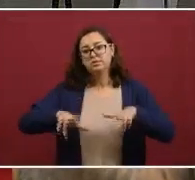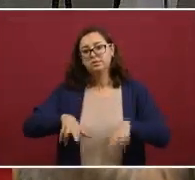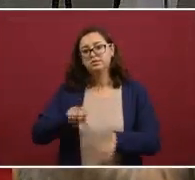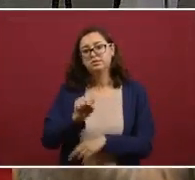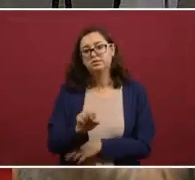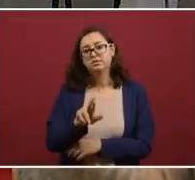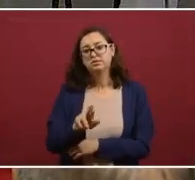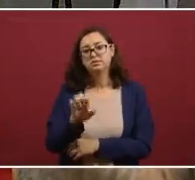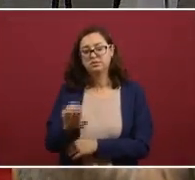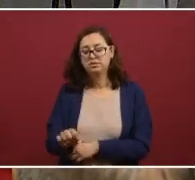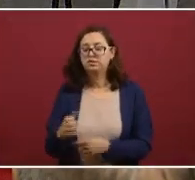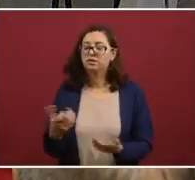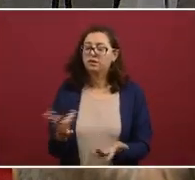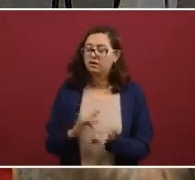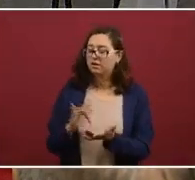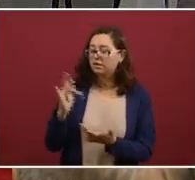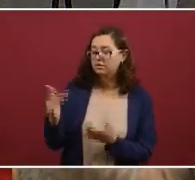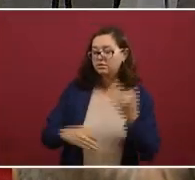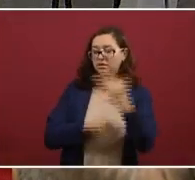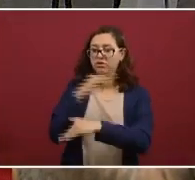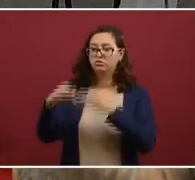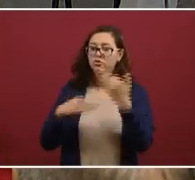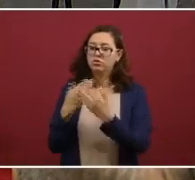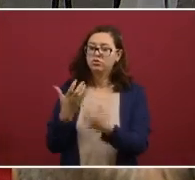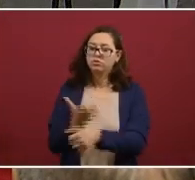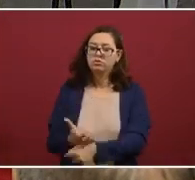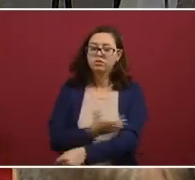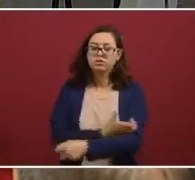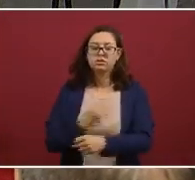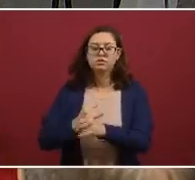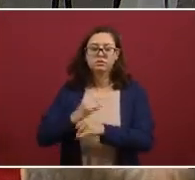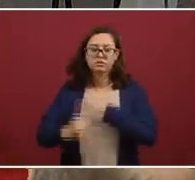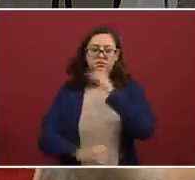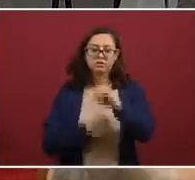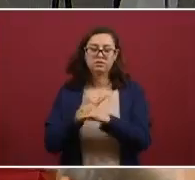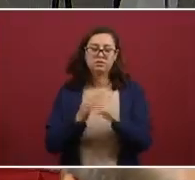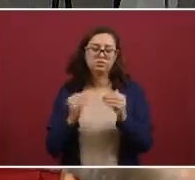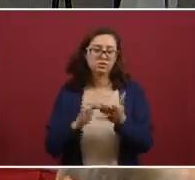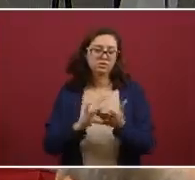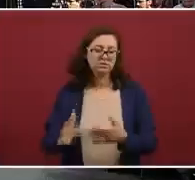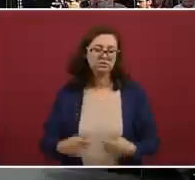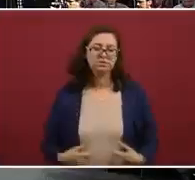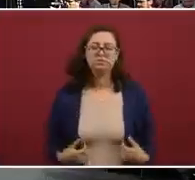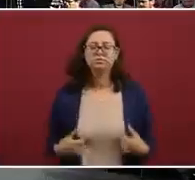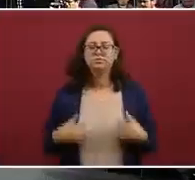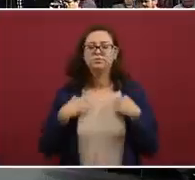compromiso de nuestros socios internacionales en este importante esfuerzo. Muchas gracias. Buenos días.